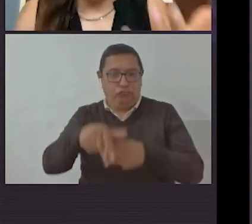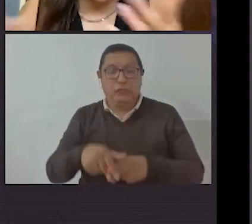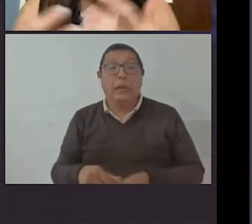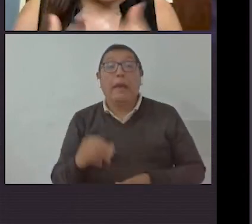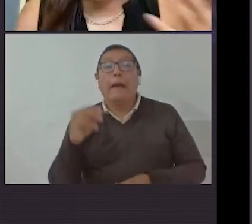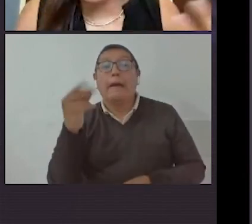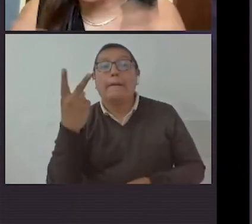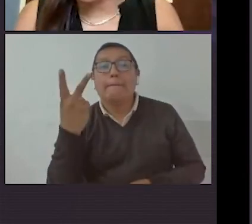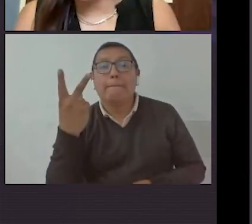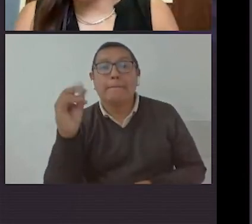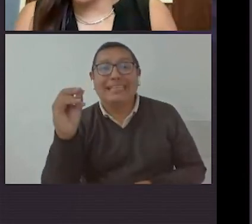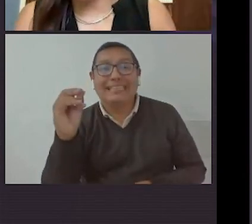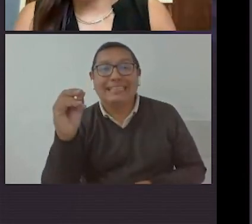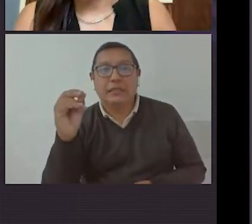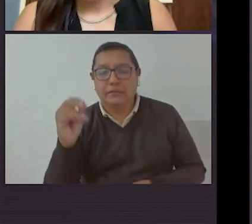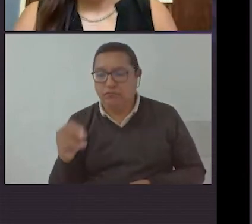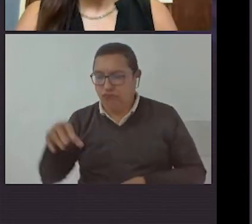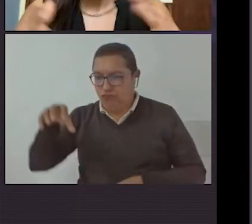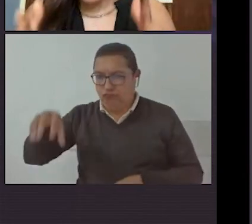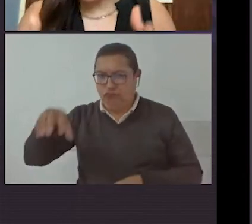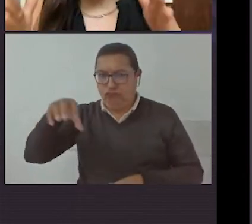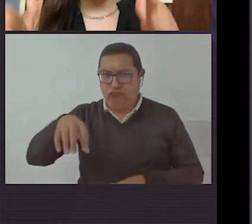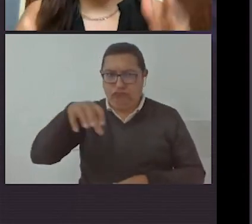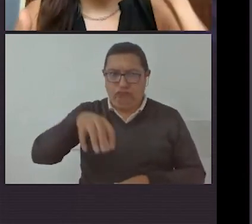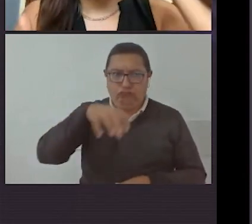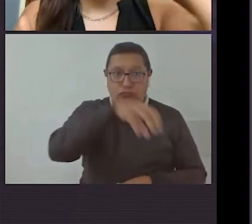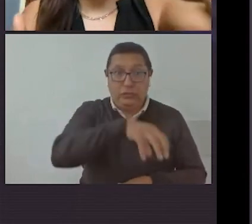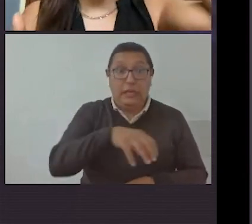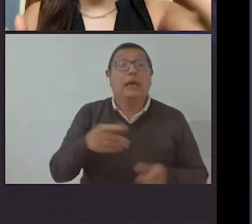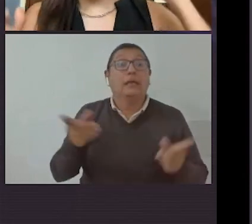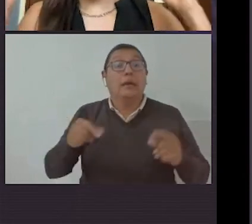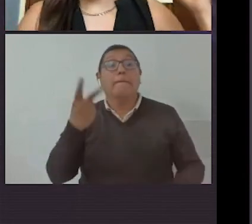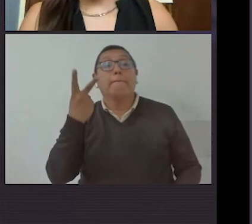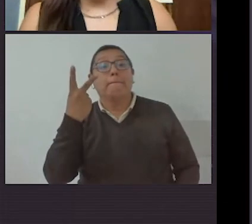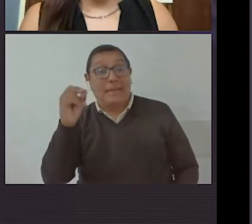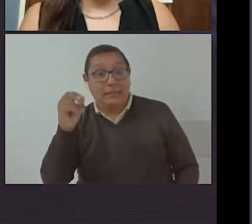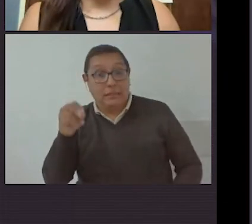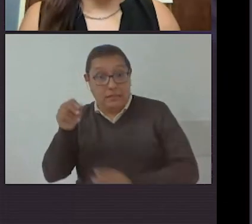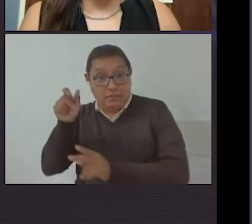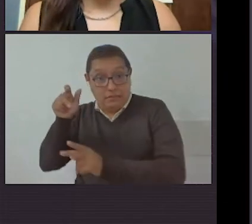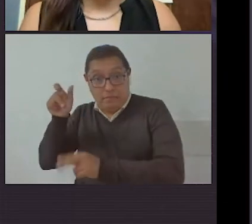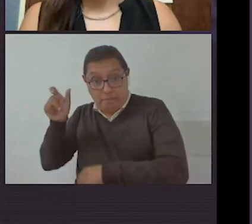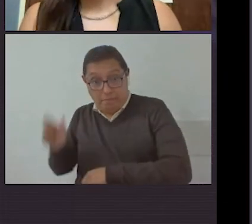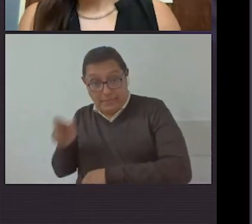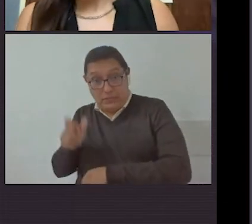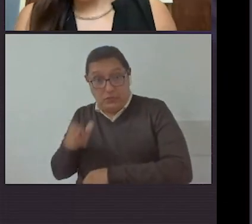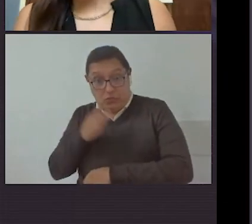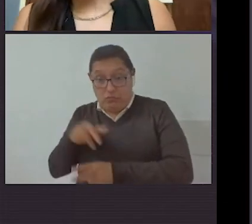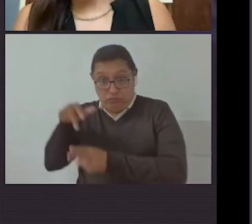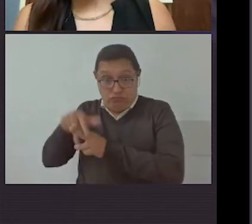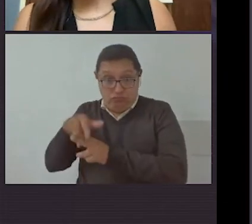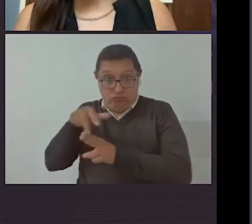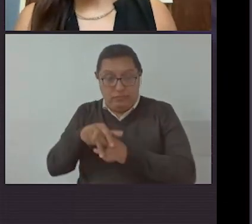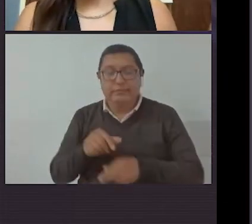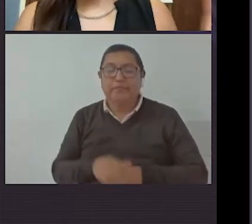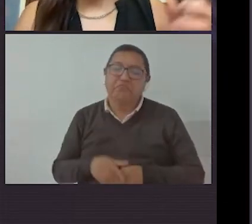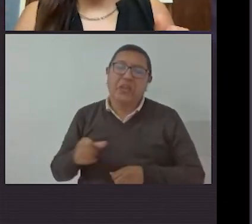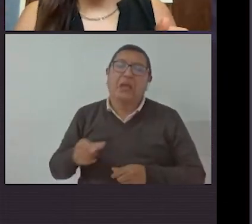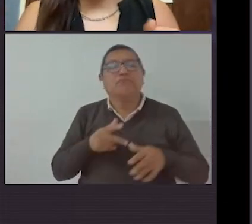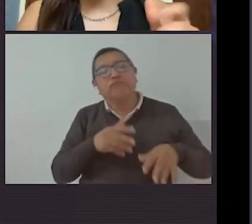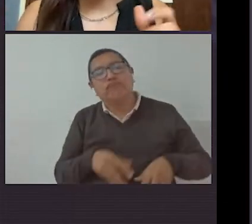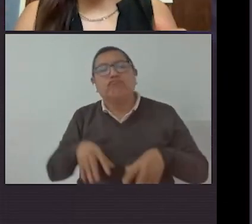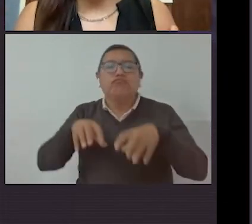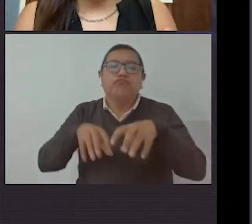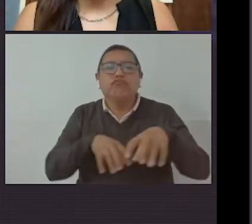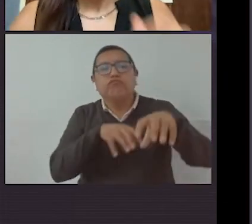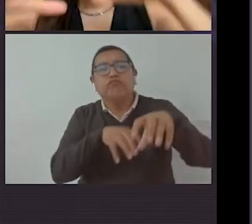lo ayudaban a cuidar a cada camello. Iban por el desierto y de repente se hizo de noche y el mercader les ordenó